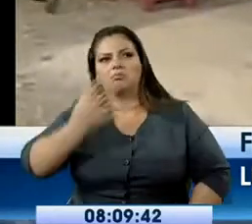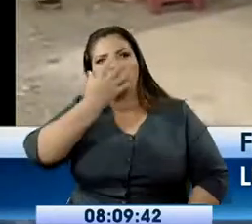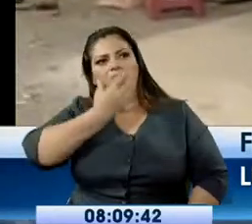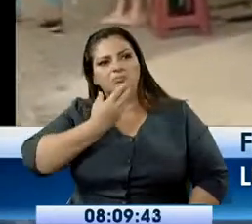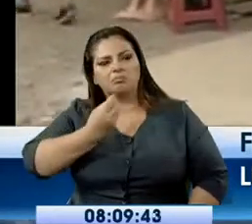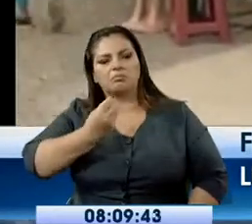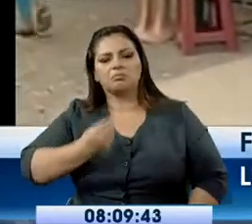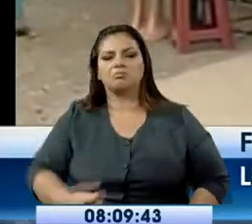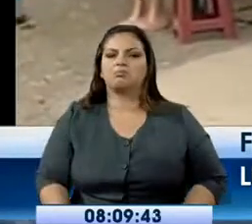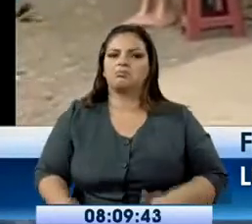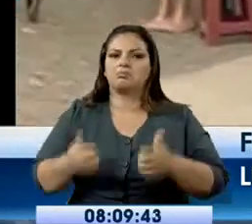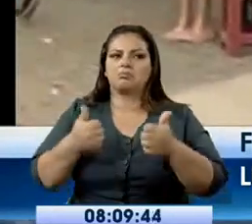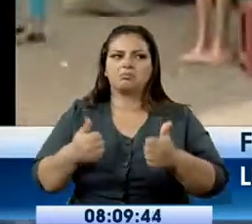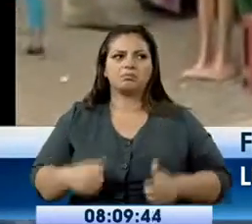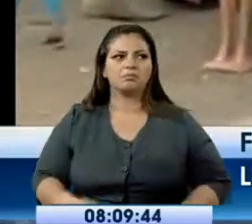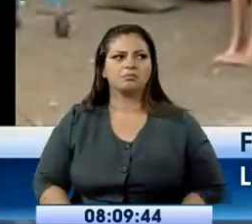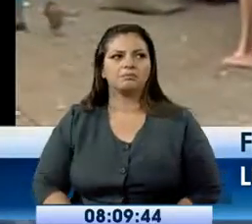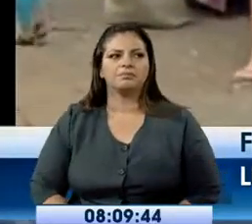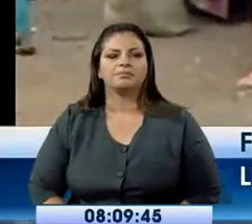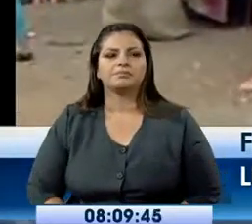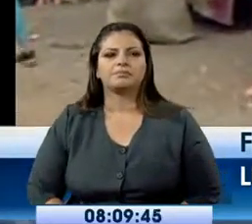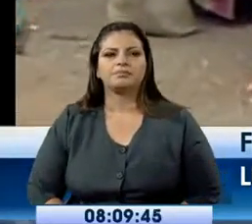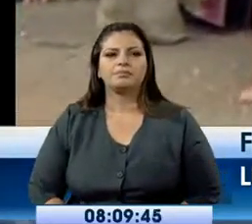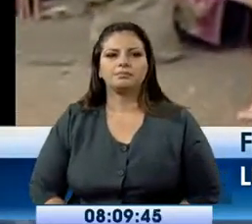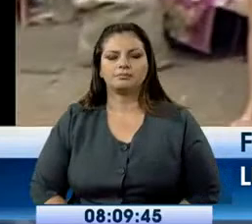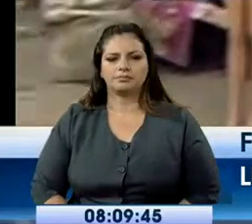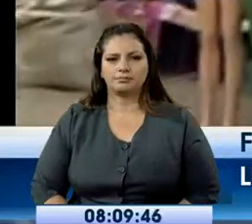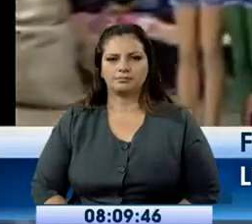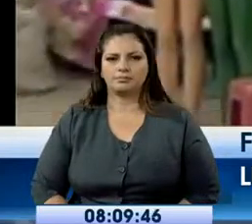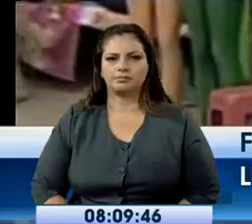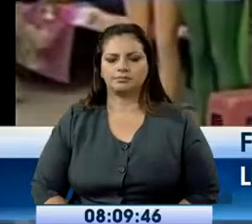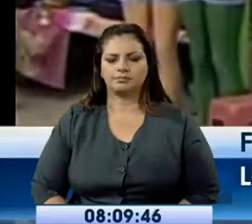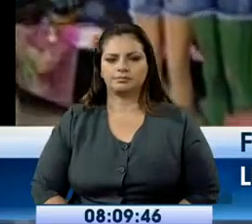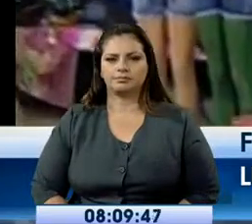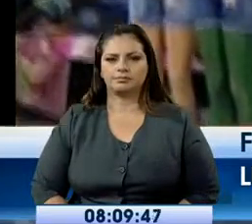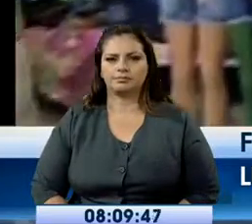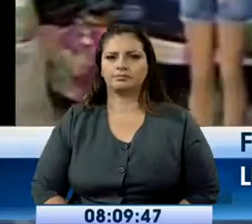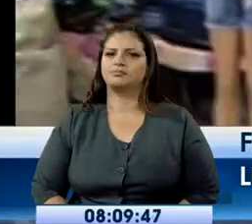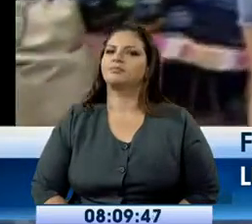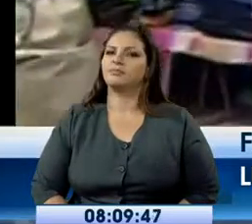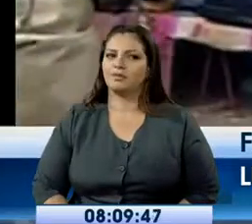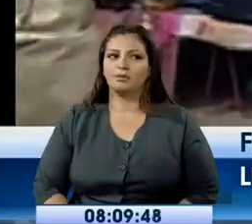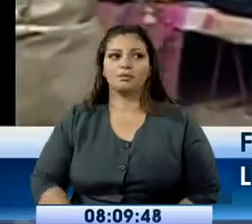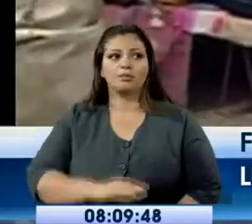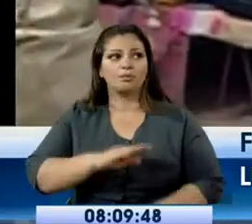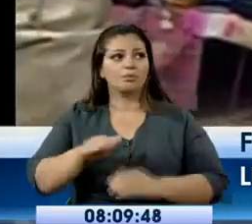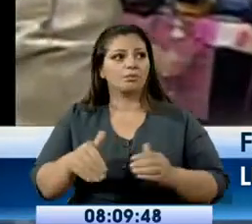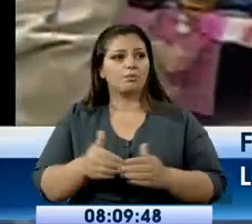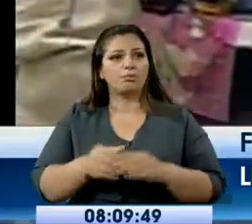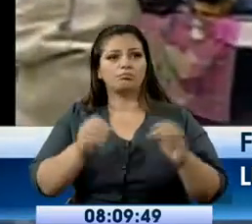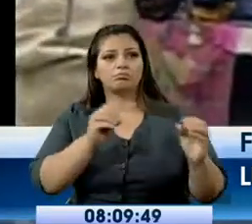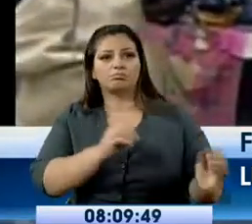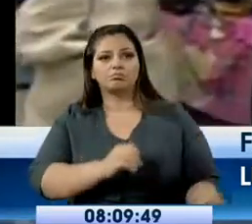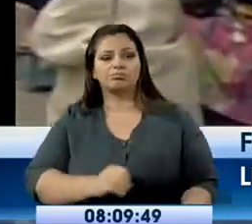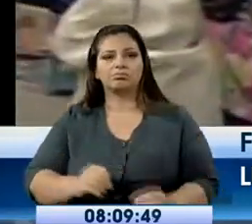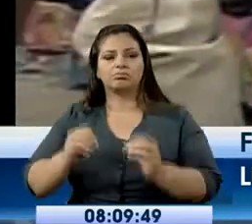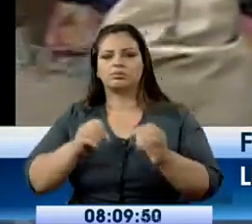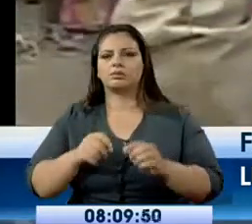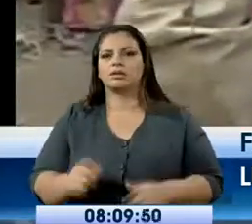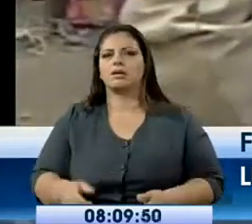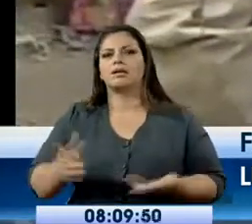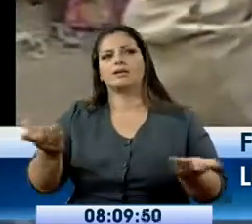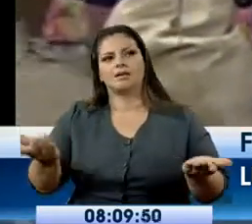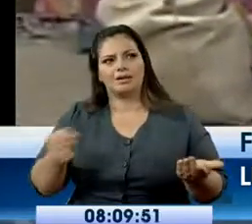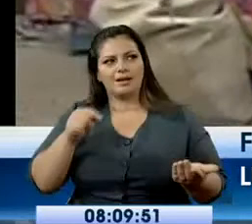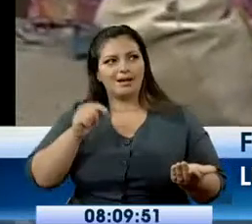poner sus puestos, obviamente. Miren cómo están ya ellos organizando. Esta feria, por ejemplo, es de al menudeo, o